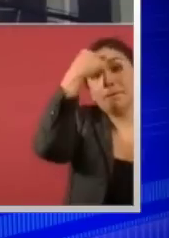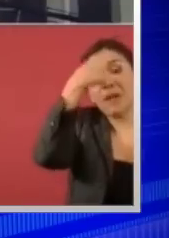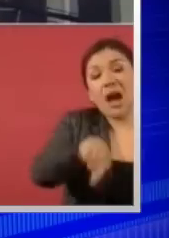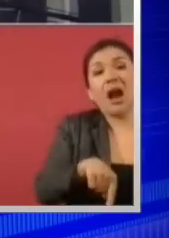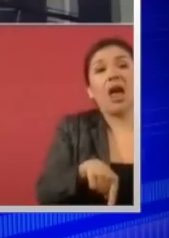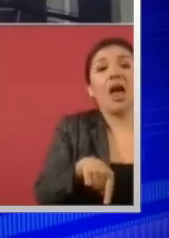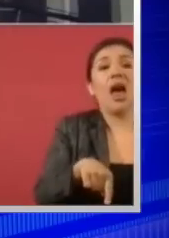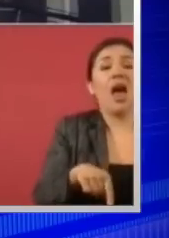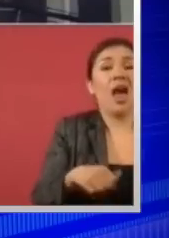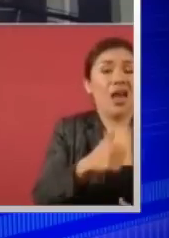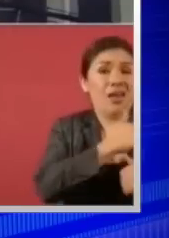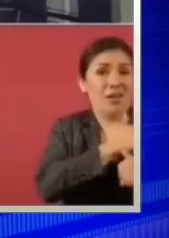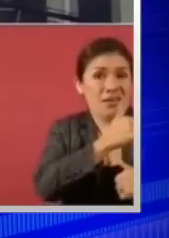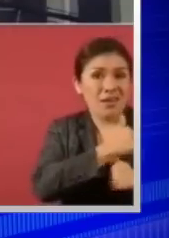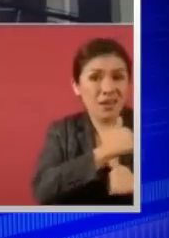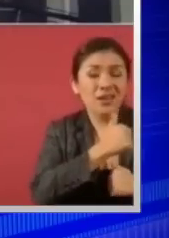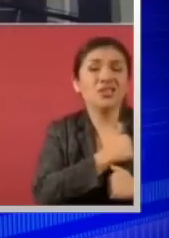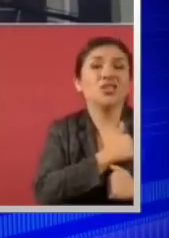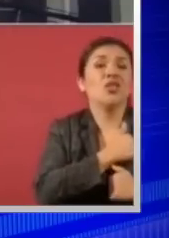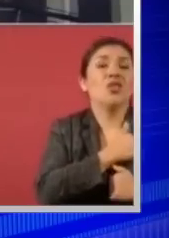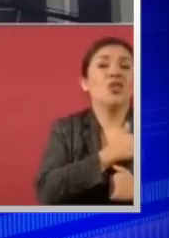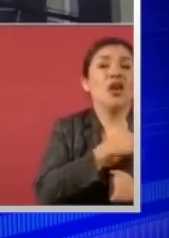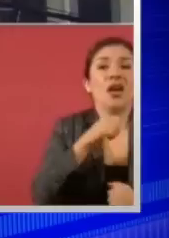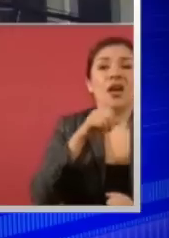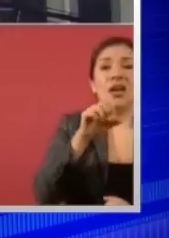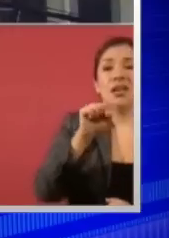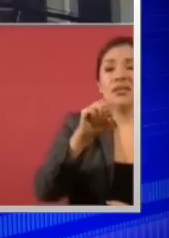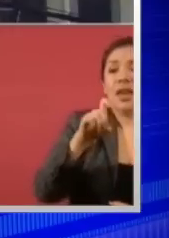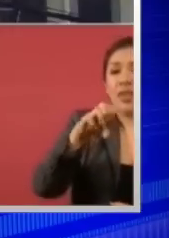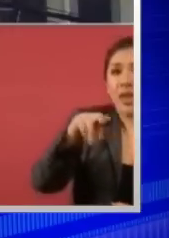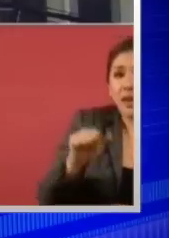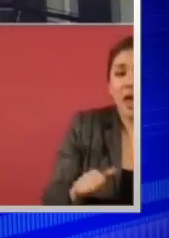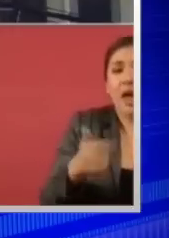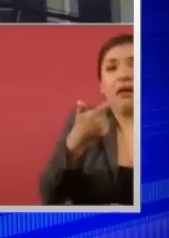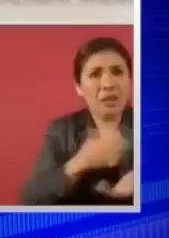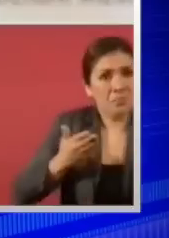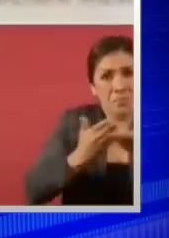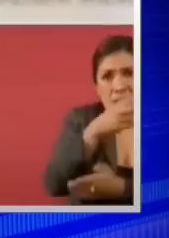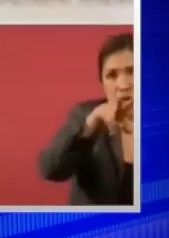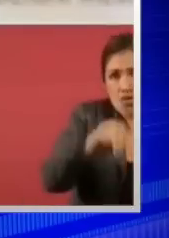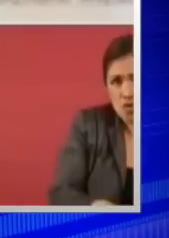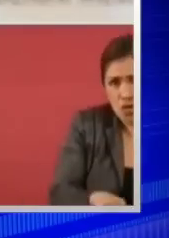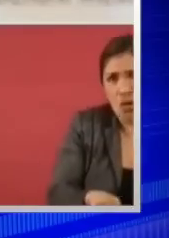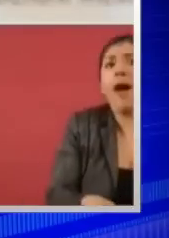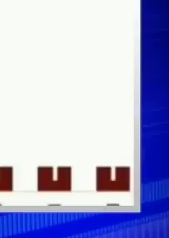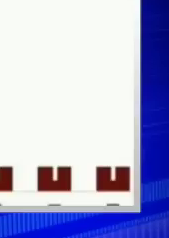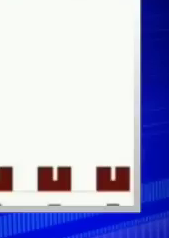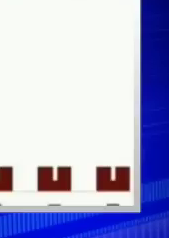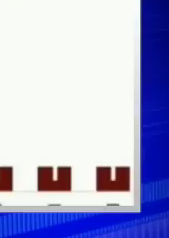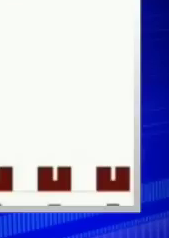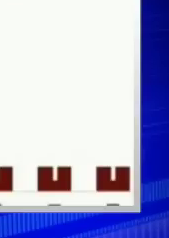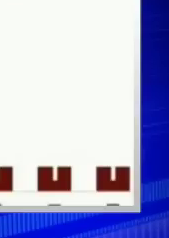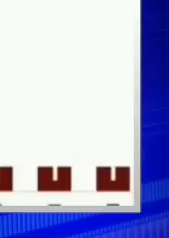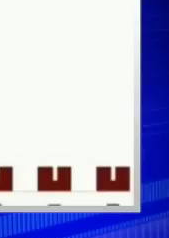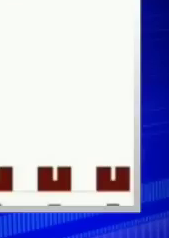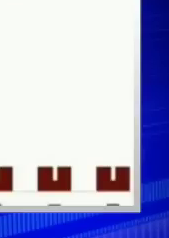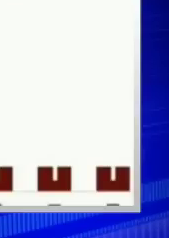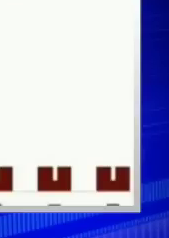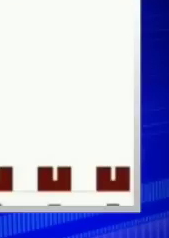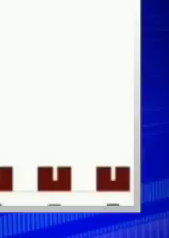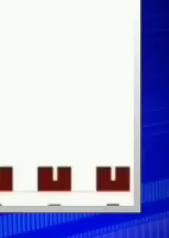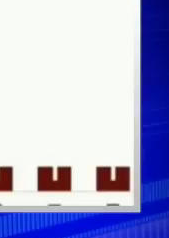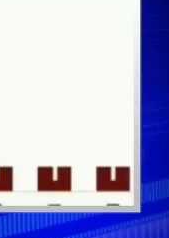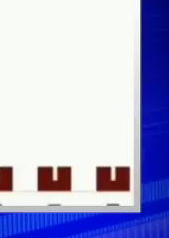el ejército y la defensa y la guardia no participen en materia de seguridad 64